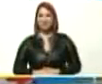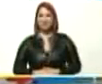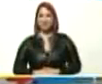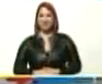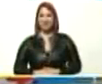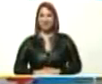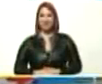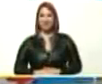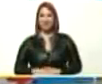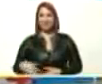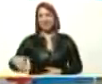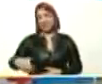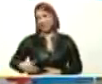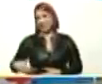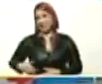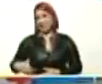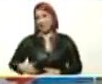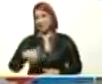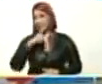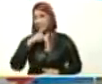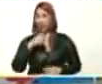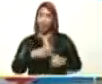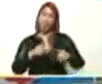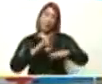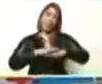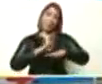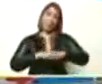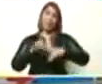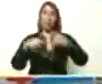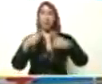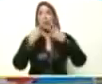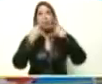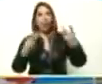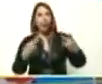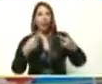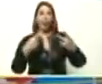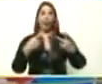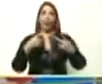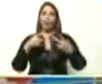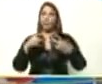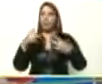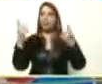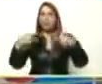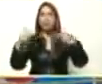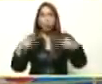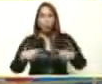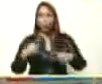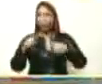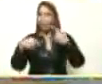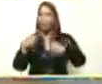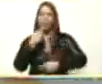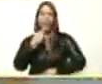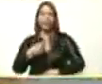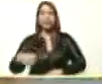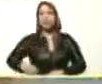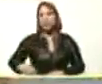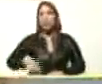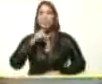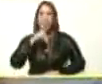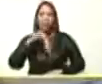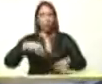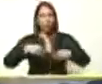Un chiste malo, vale. Pase que después lo sacan por TikTok y eso, es un chiste malo, lo acepto.